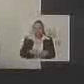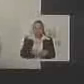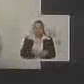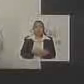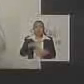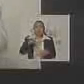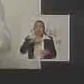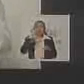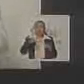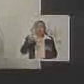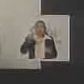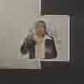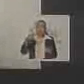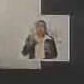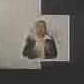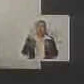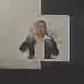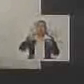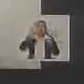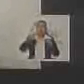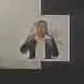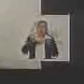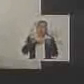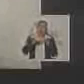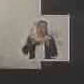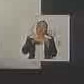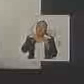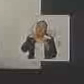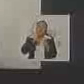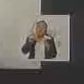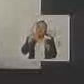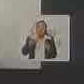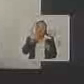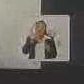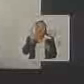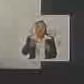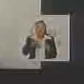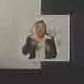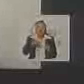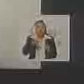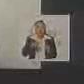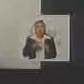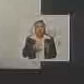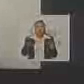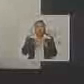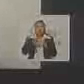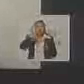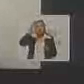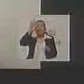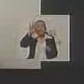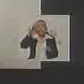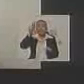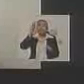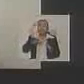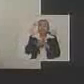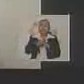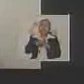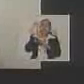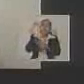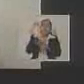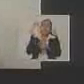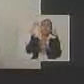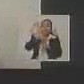casa. Es muy importante convencerte que lo que es la participación de vecinos y